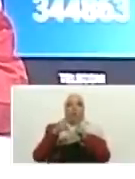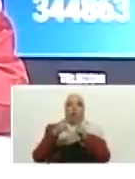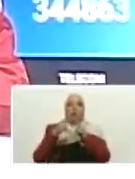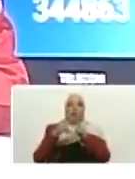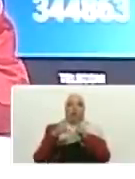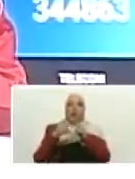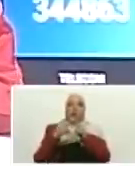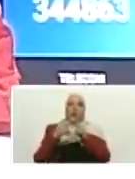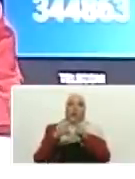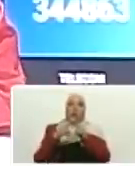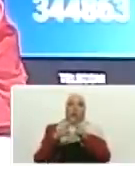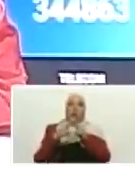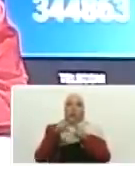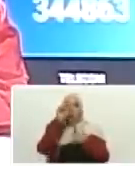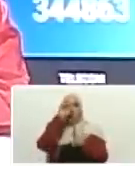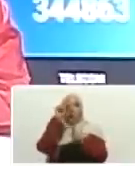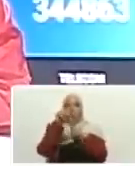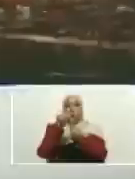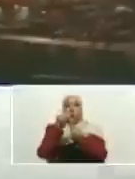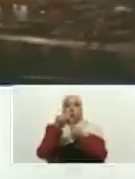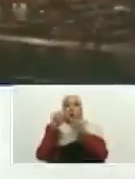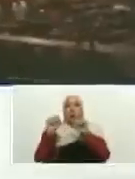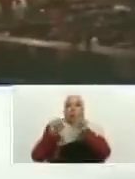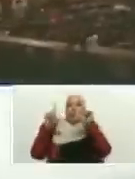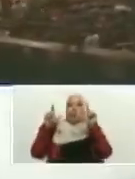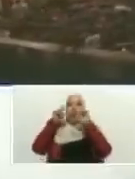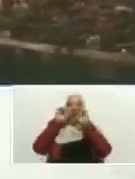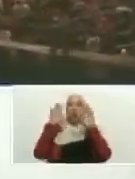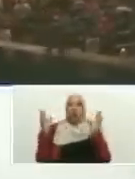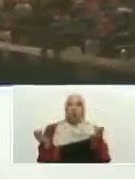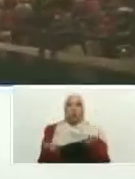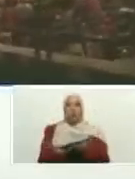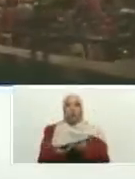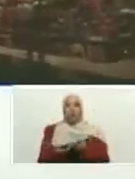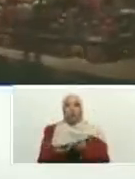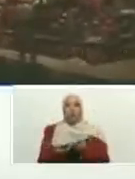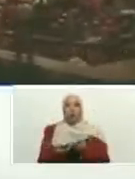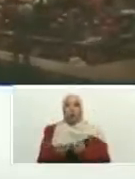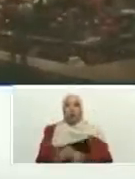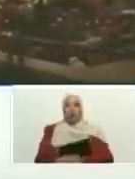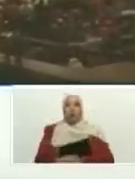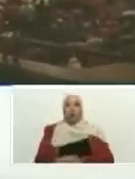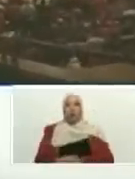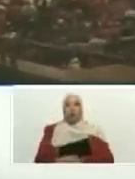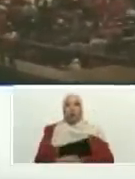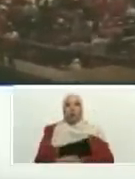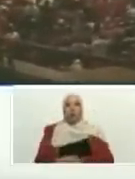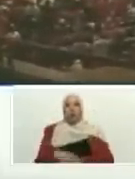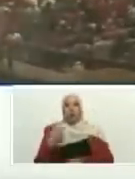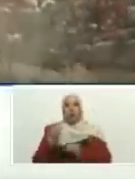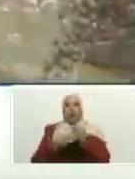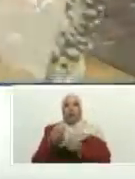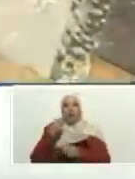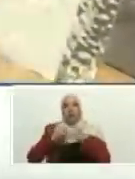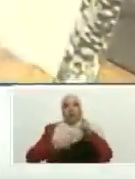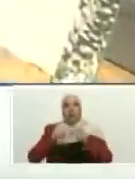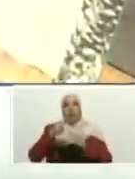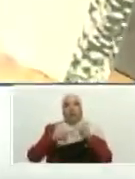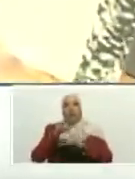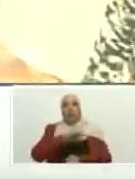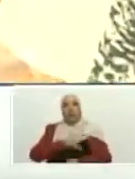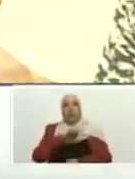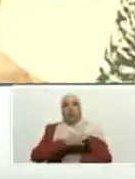es objeto de admiración en el mundo. La capacidad de construcción